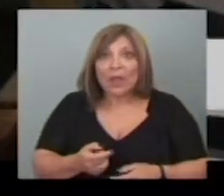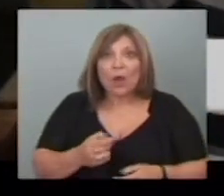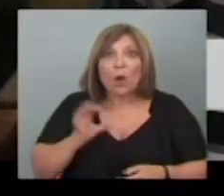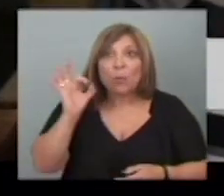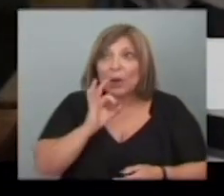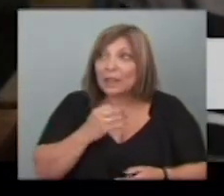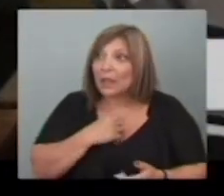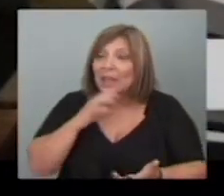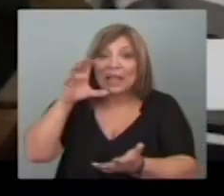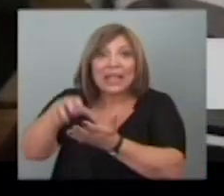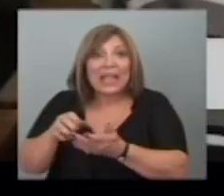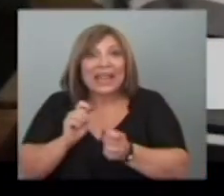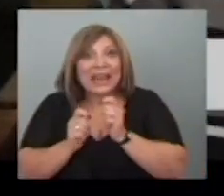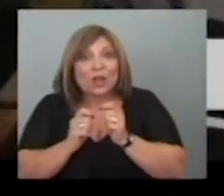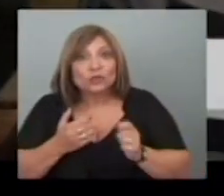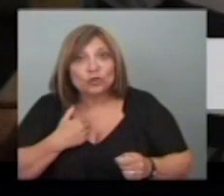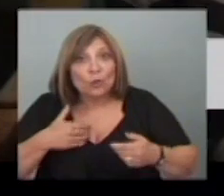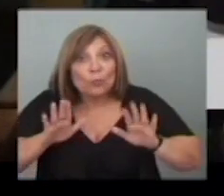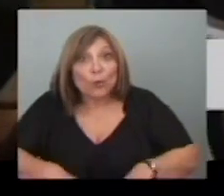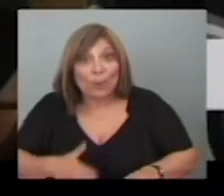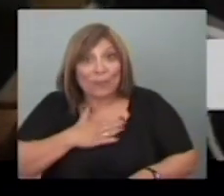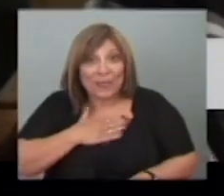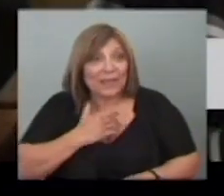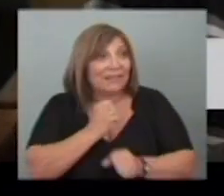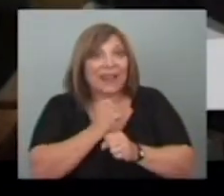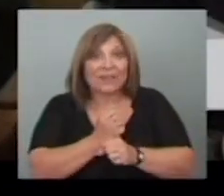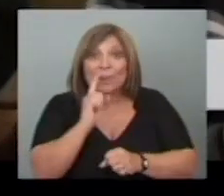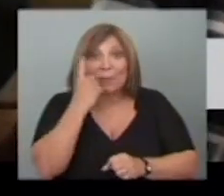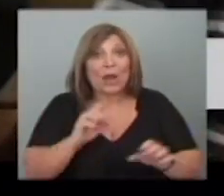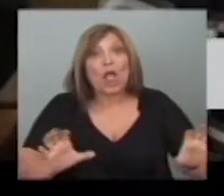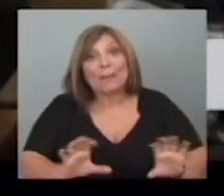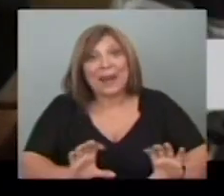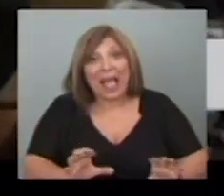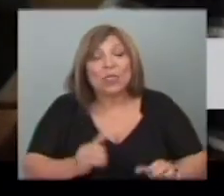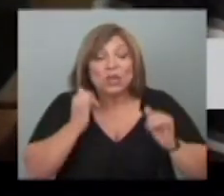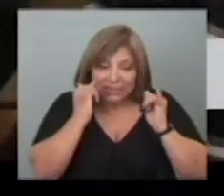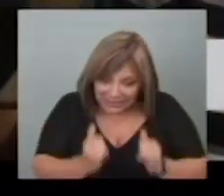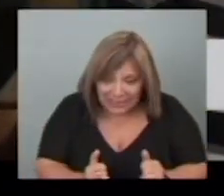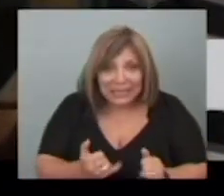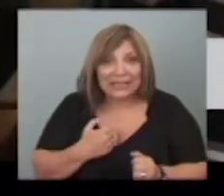de poder poner un negocio propio. O sea, porque siempre trabajé, fui como quien dice de empleado, sí habilitado